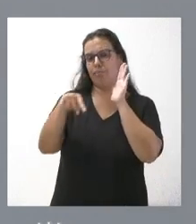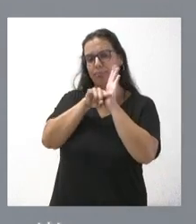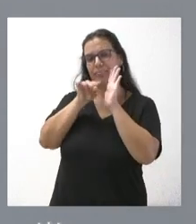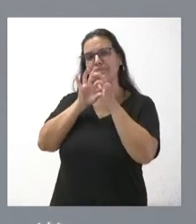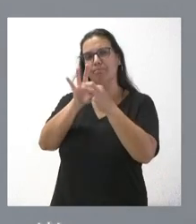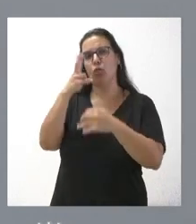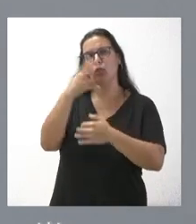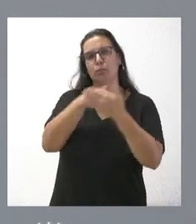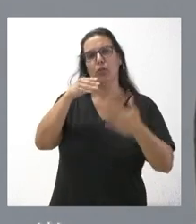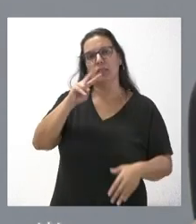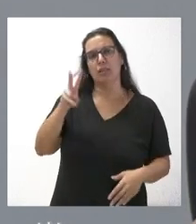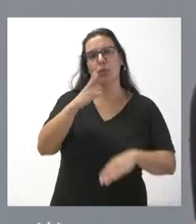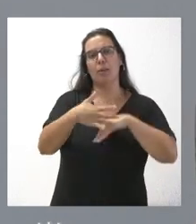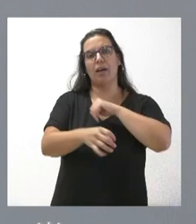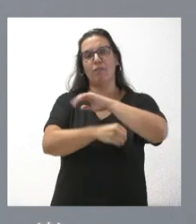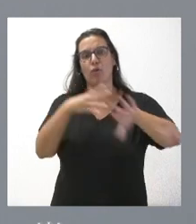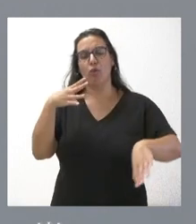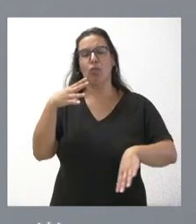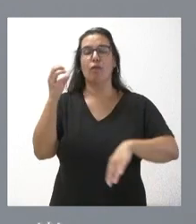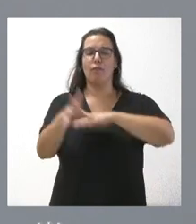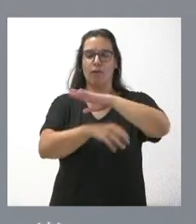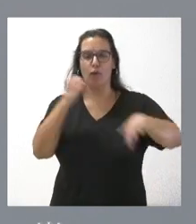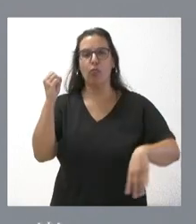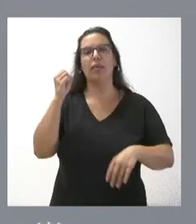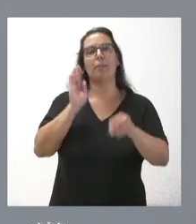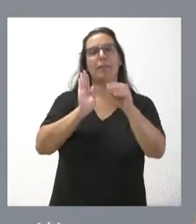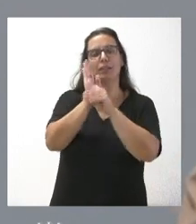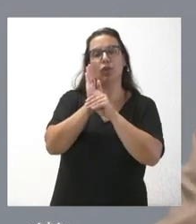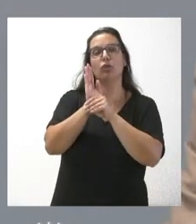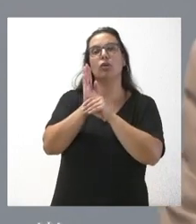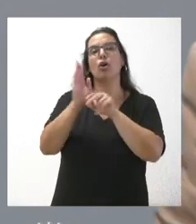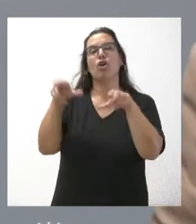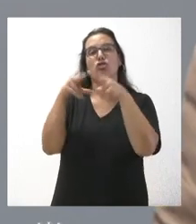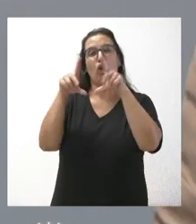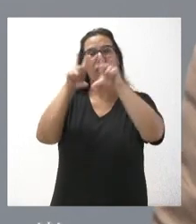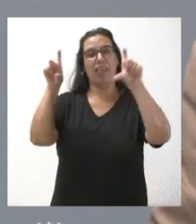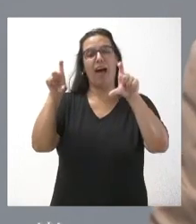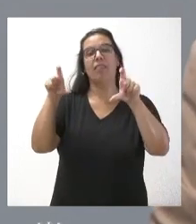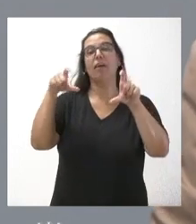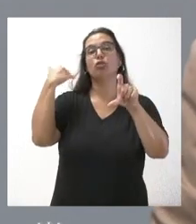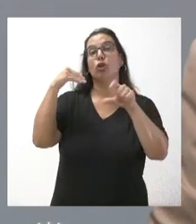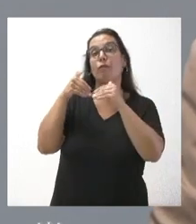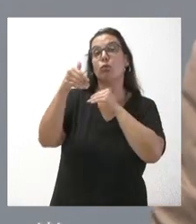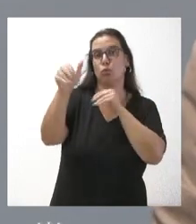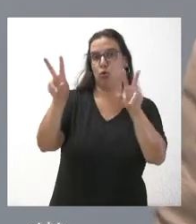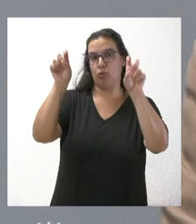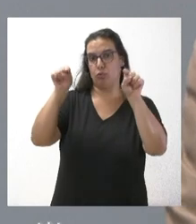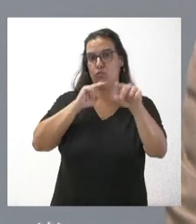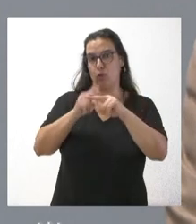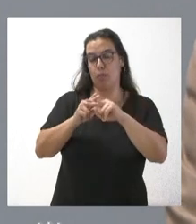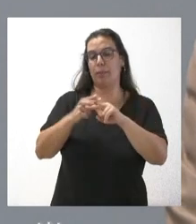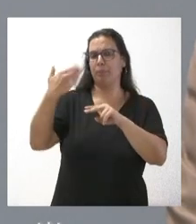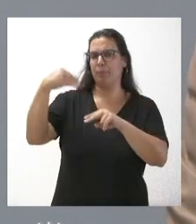2 millones de euros para el Fondo de Inversión Soria Futuro, la Sociedad Soria Futuro. 1 millón de euros se otorgó en algún Consejo de